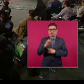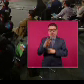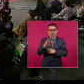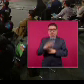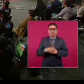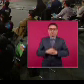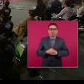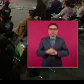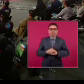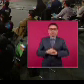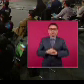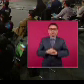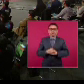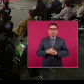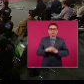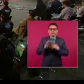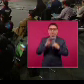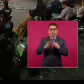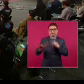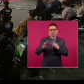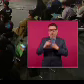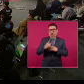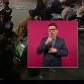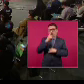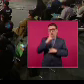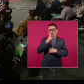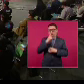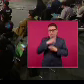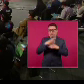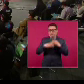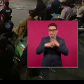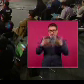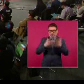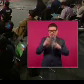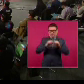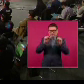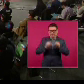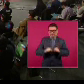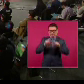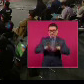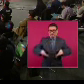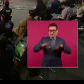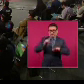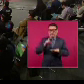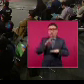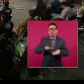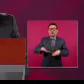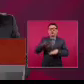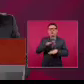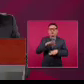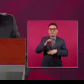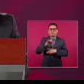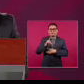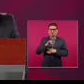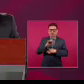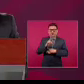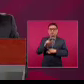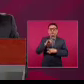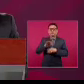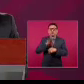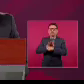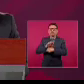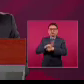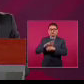2023. Finalmente, una de las cosas que estamos haciendo sobre el sistema lagunar de Nichupté, que es una reserva natural